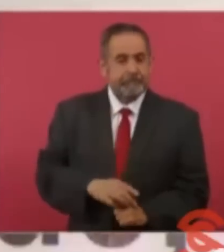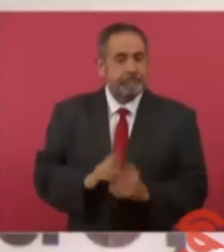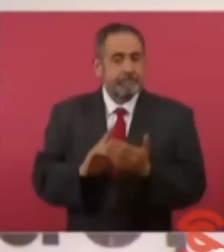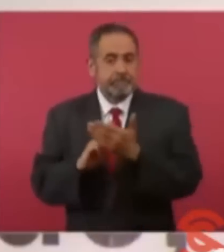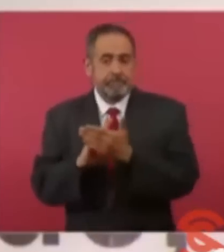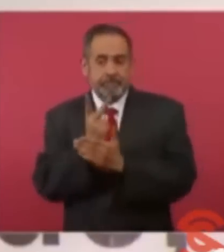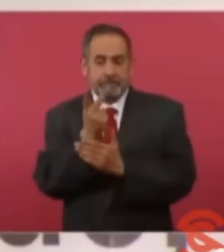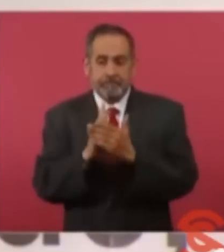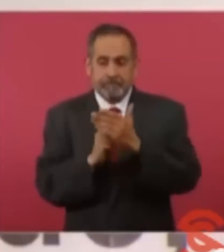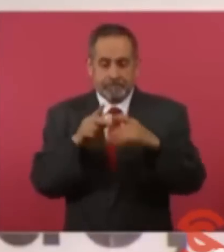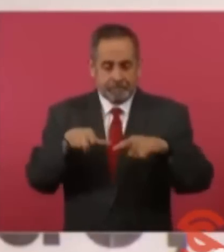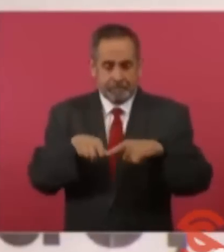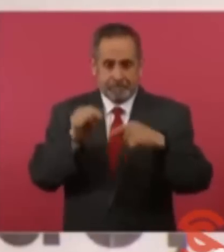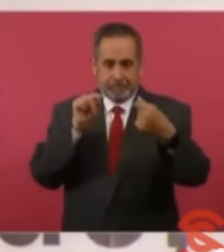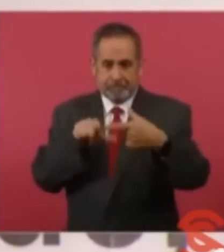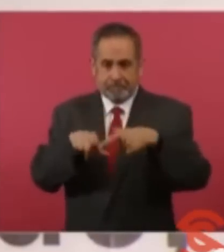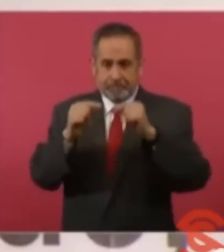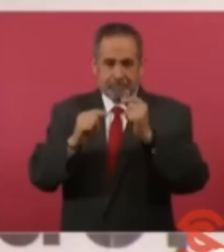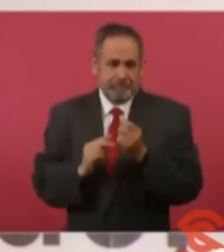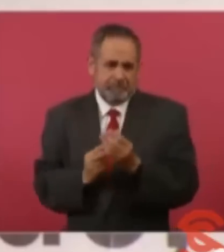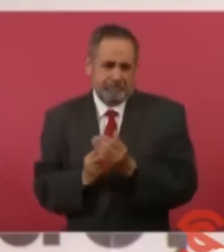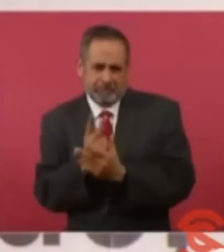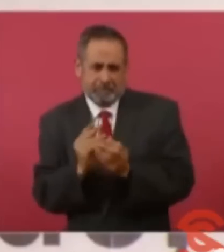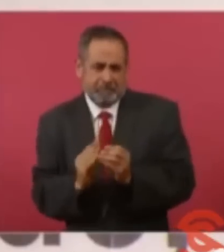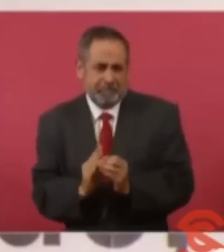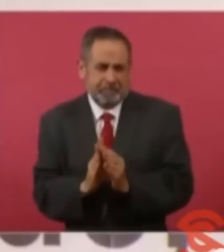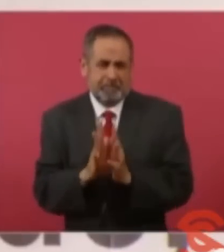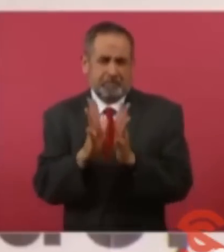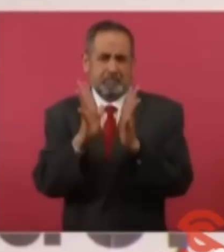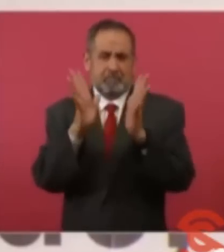alcanza hasta para el pájaro.